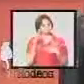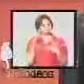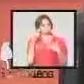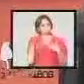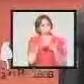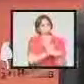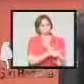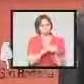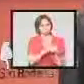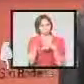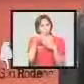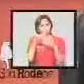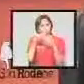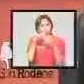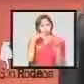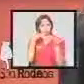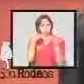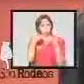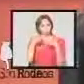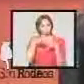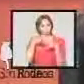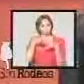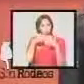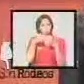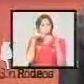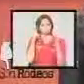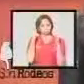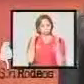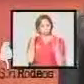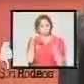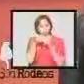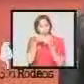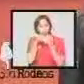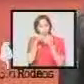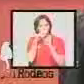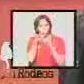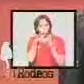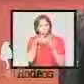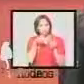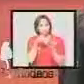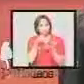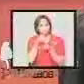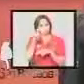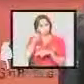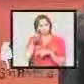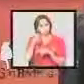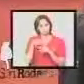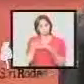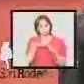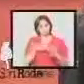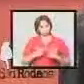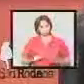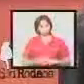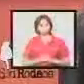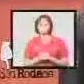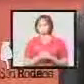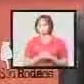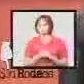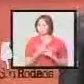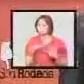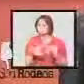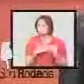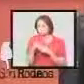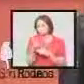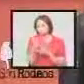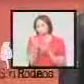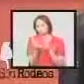país. Es una central telefónica donde son atendidas las consultas y las necesidades crediticias, ¿verdad?, sobre todo de otros